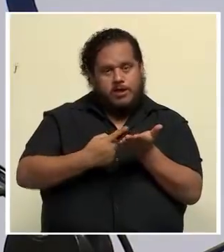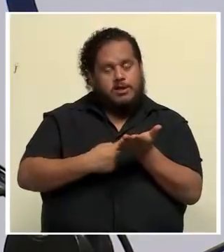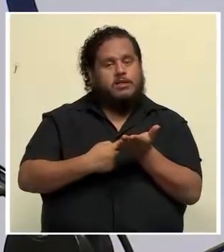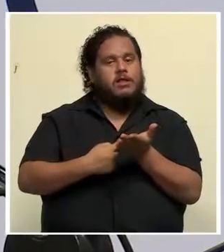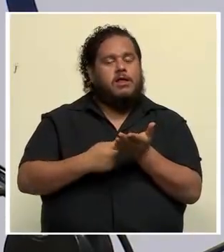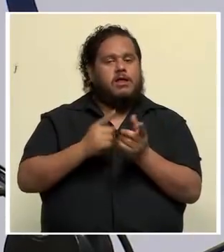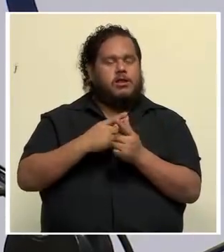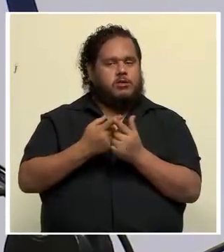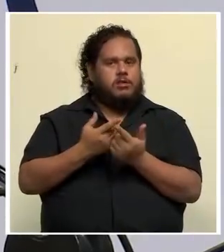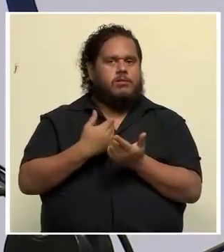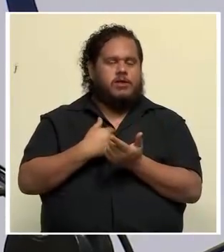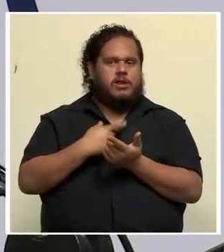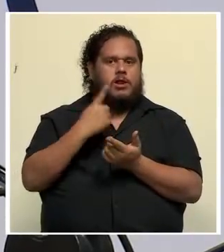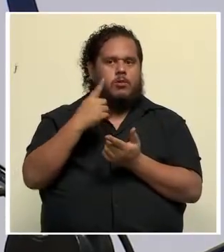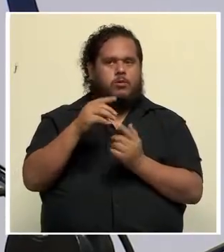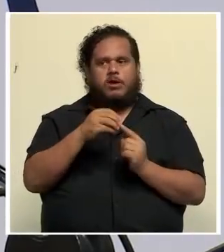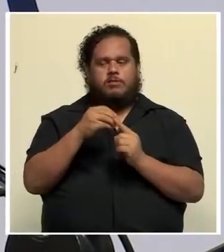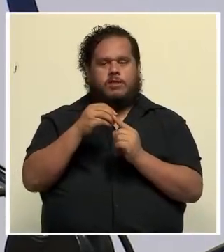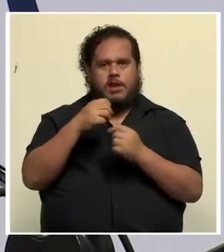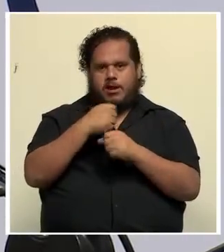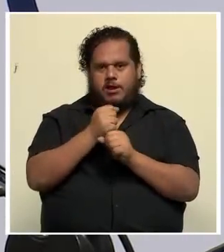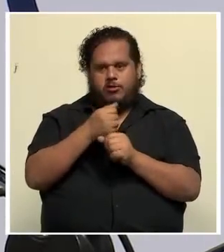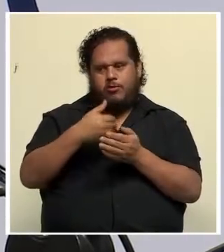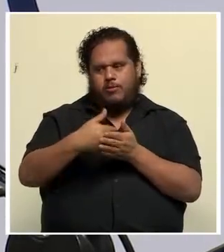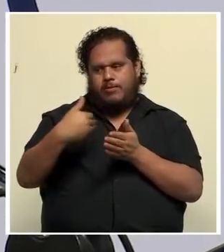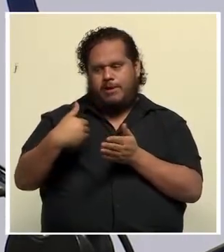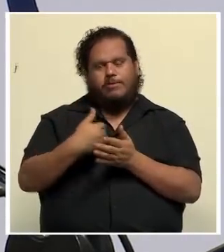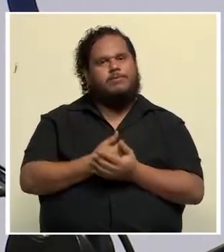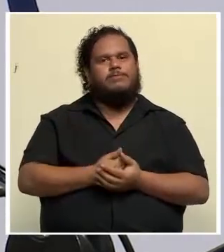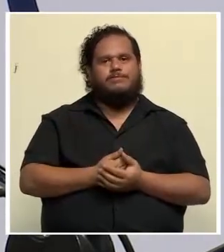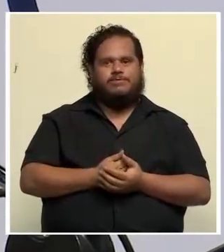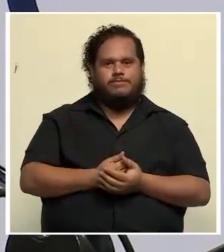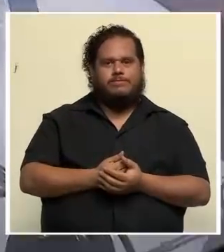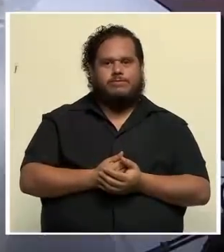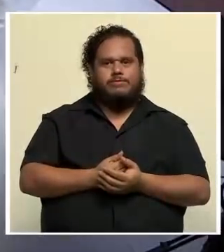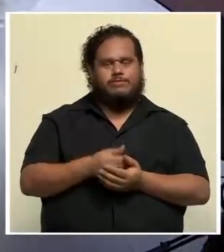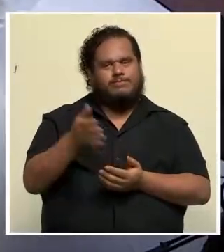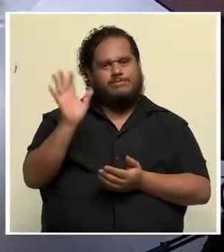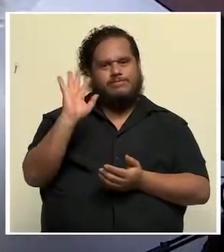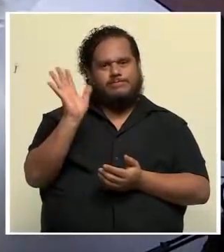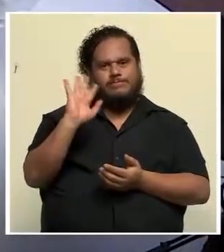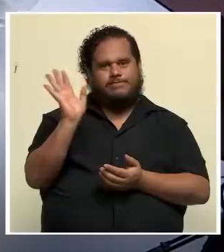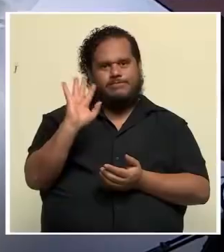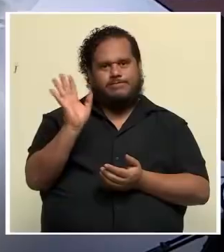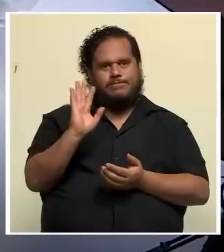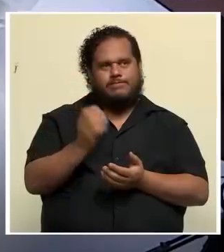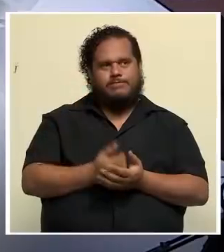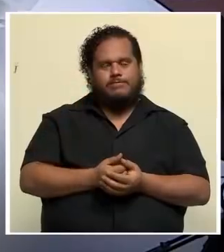ofreceremos un especial de Zoom previo. Chao.